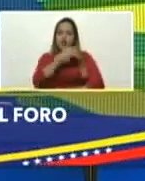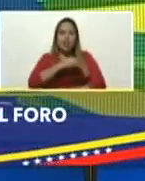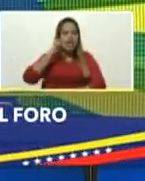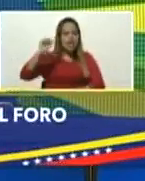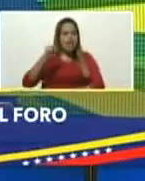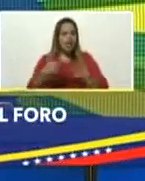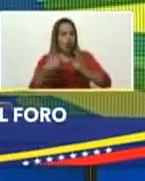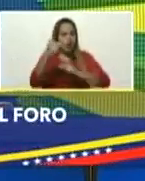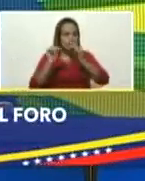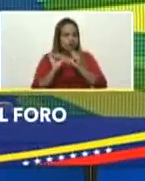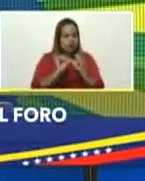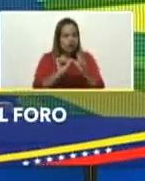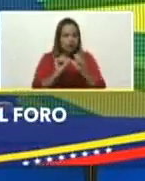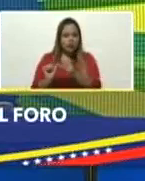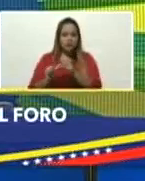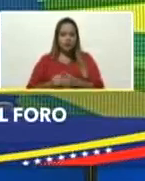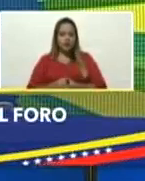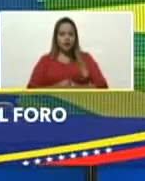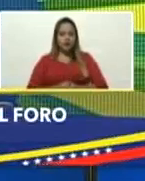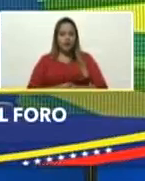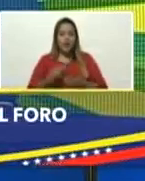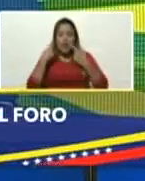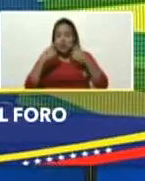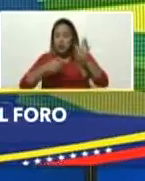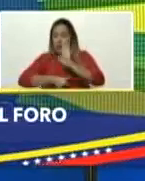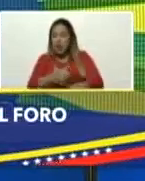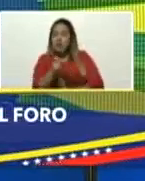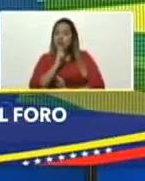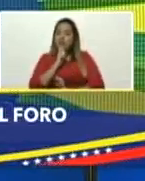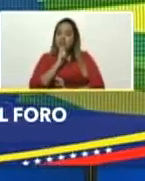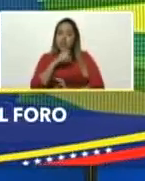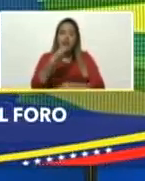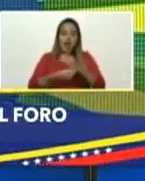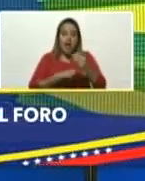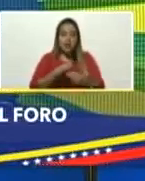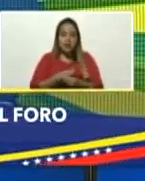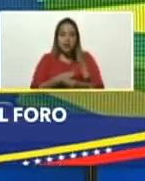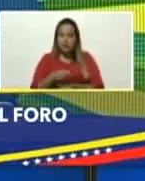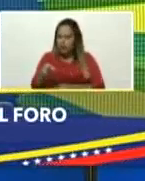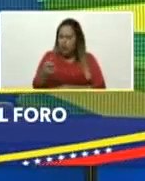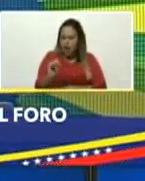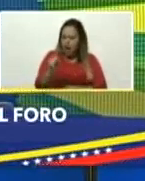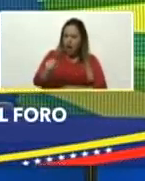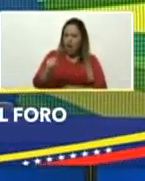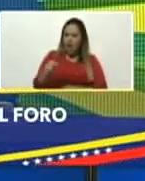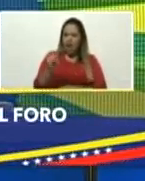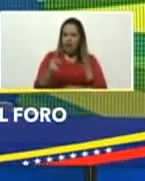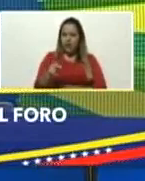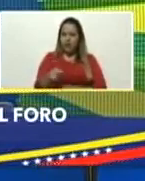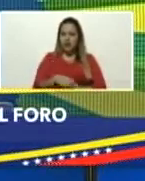construcción. Quizás es la cosa más difícil que haya. ¿Qué tienes tú ahí, Esteban?